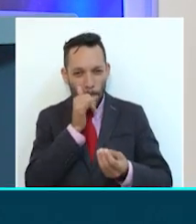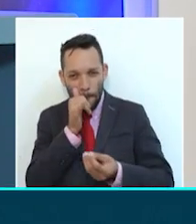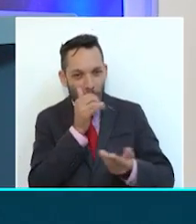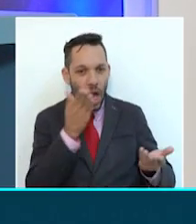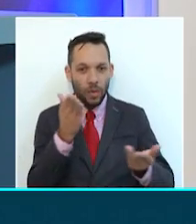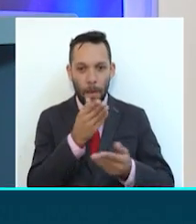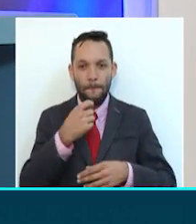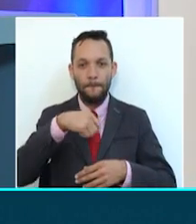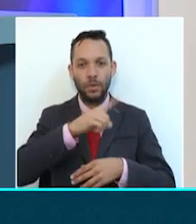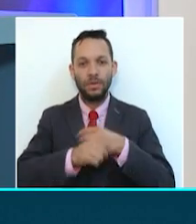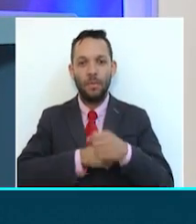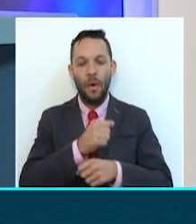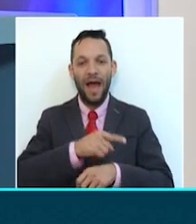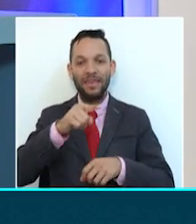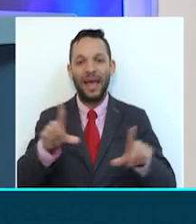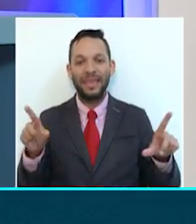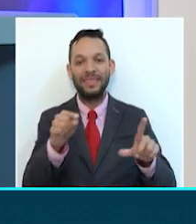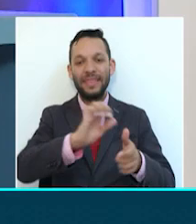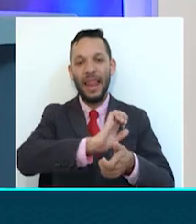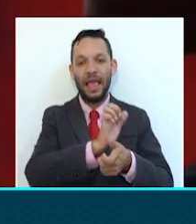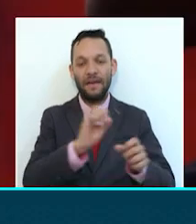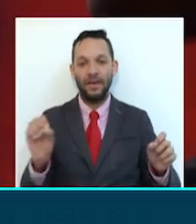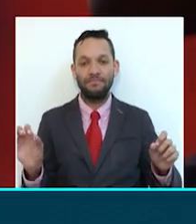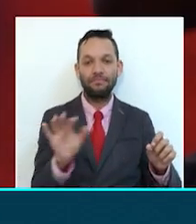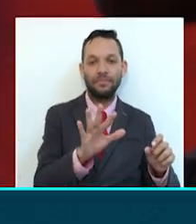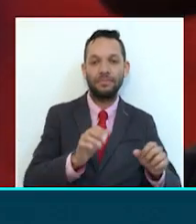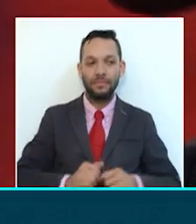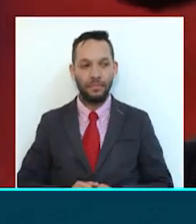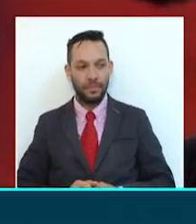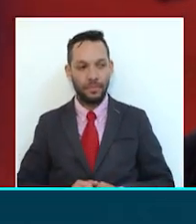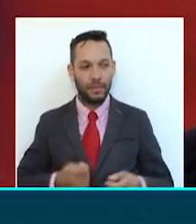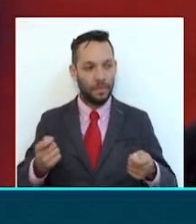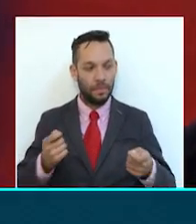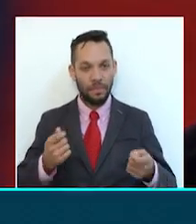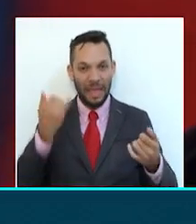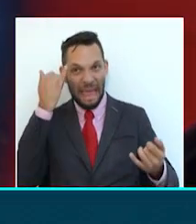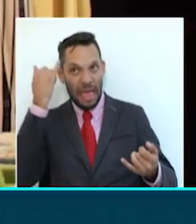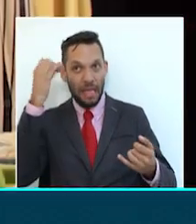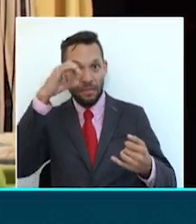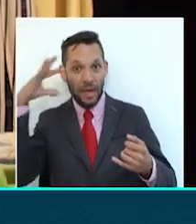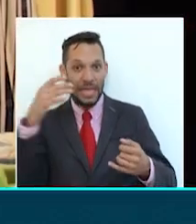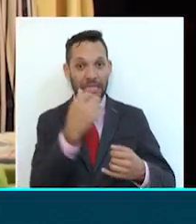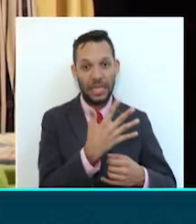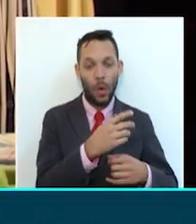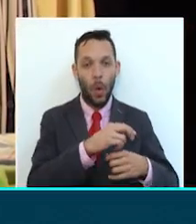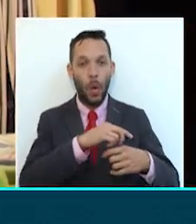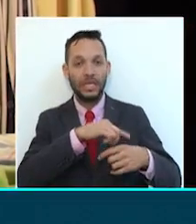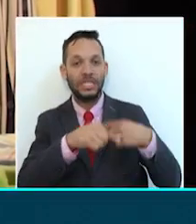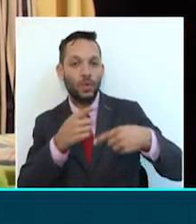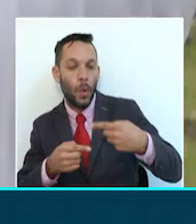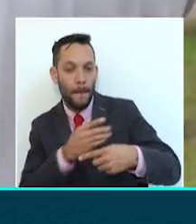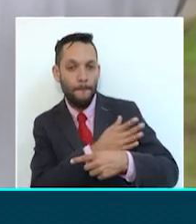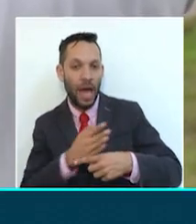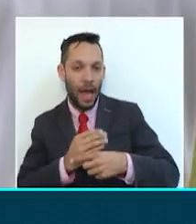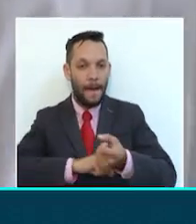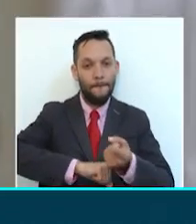el próximo año en nuestro canal Telecafé. La miniserie de ficción es de 5 capítulos que se realiza con la Autoridad